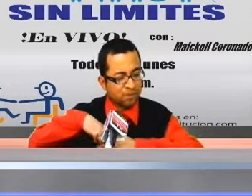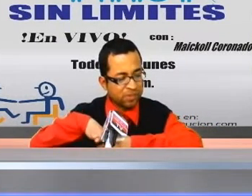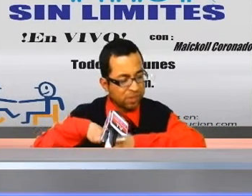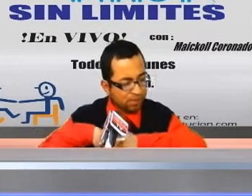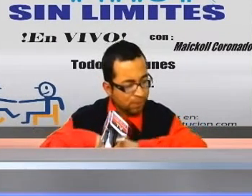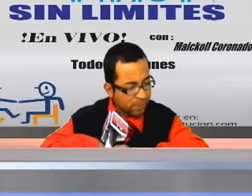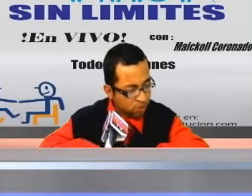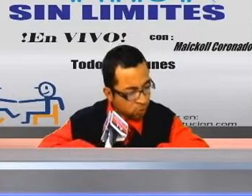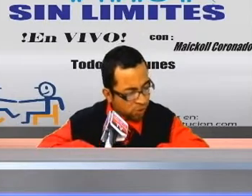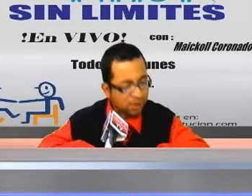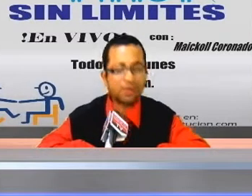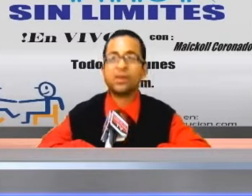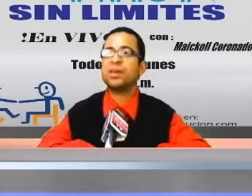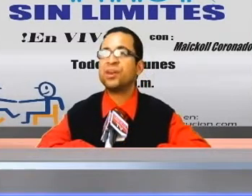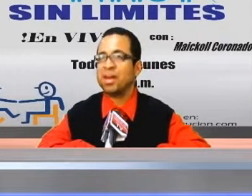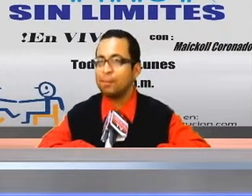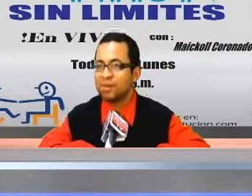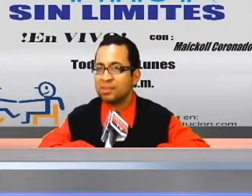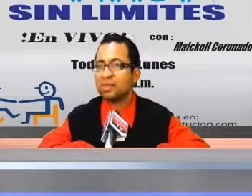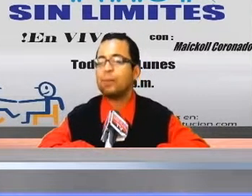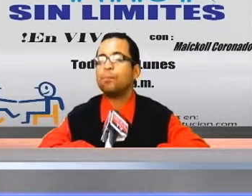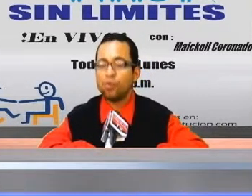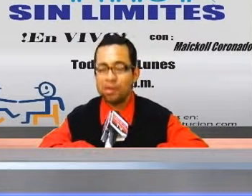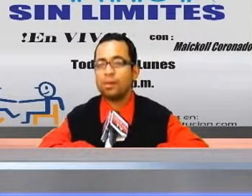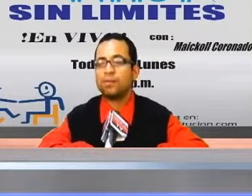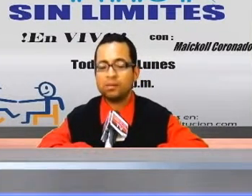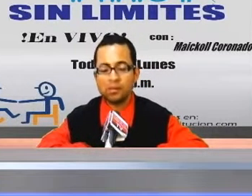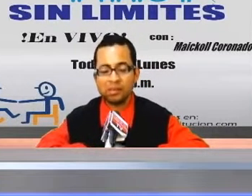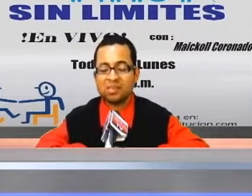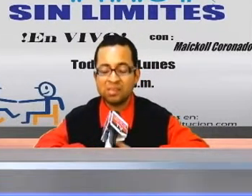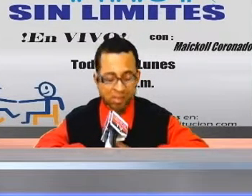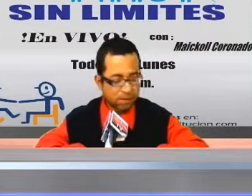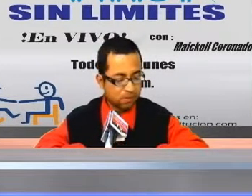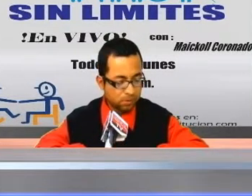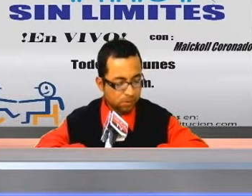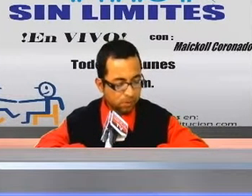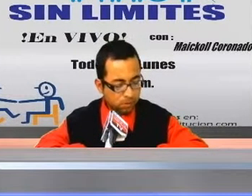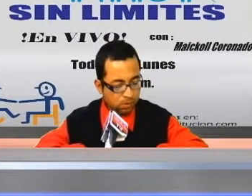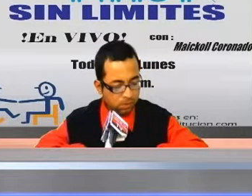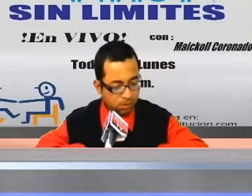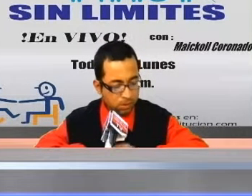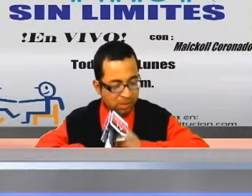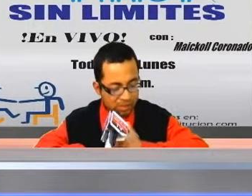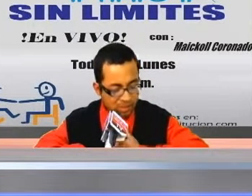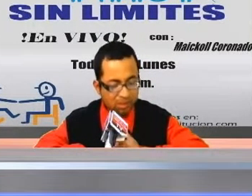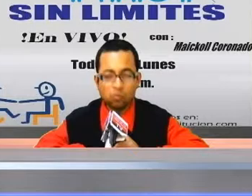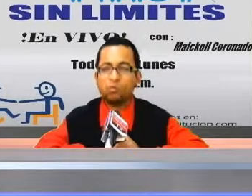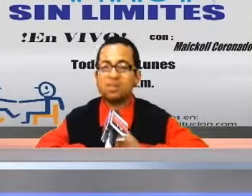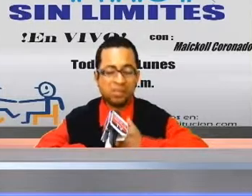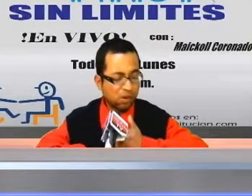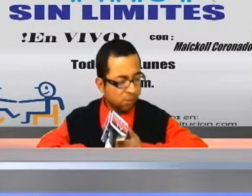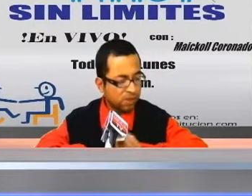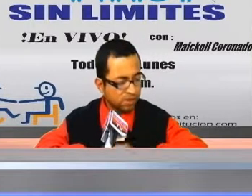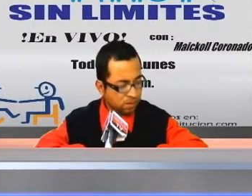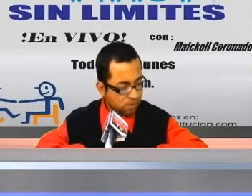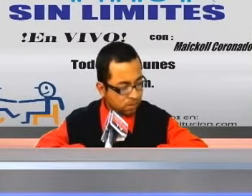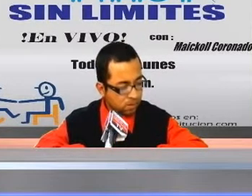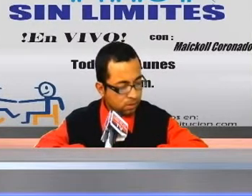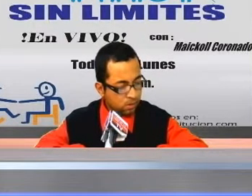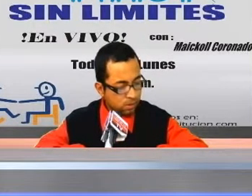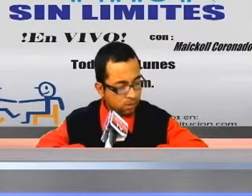puedan beneficiarse personas realmente que puedan realmente necesitar, que necesiten una silla de